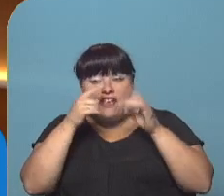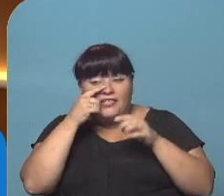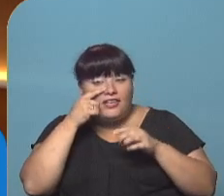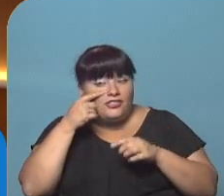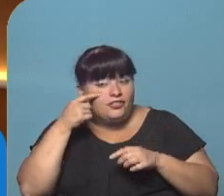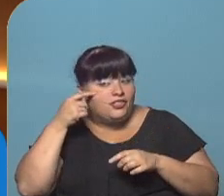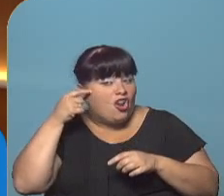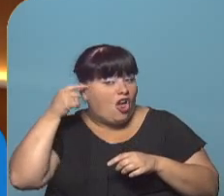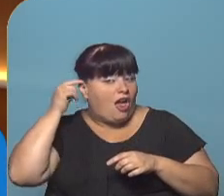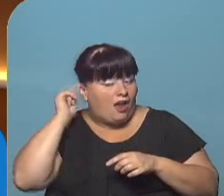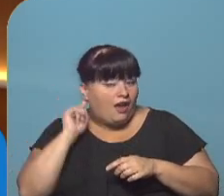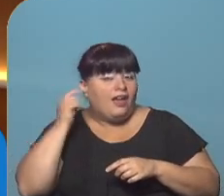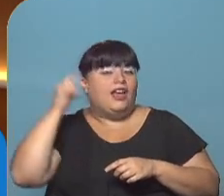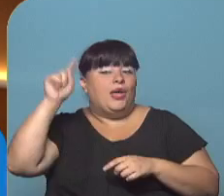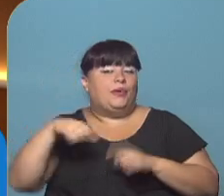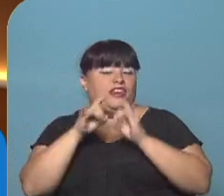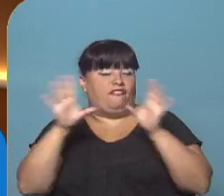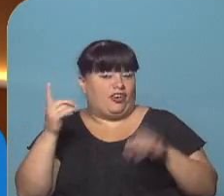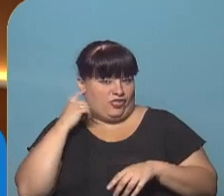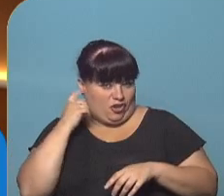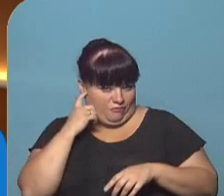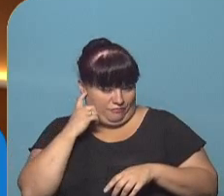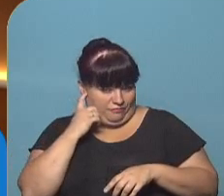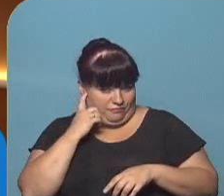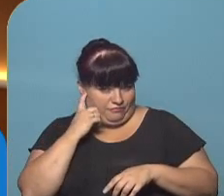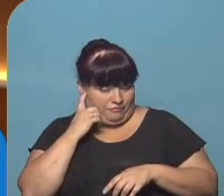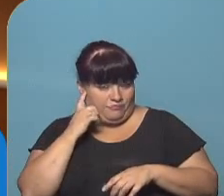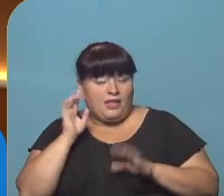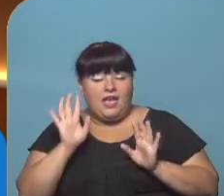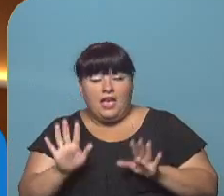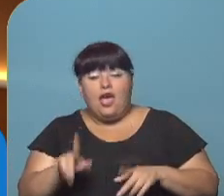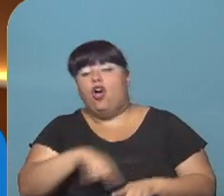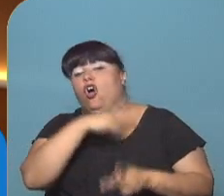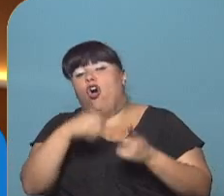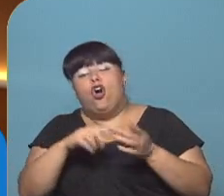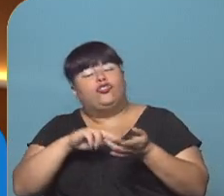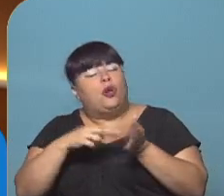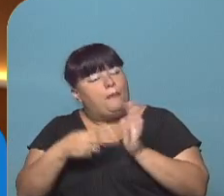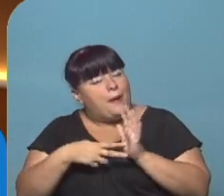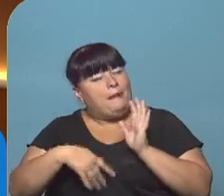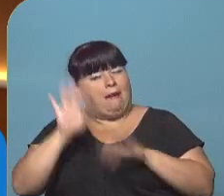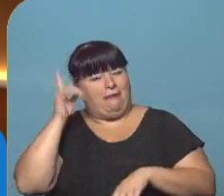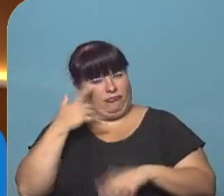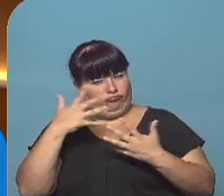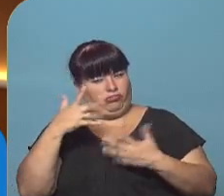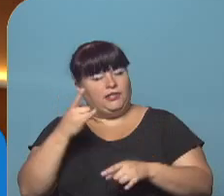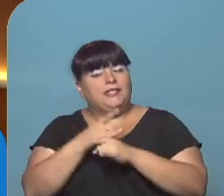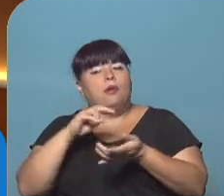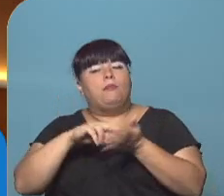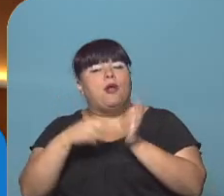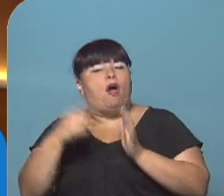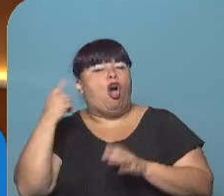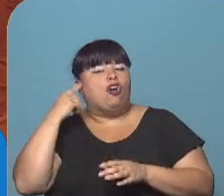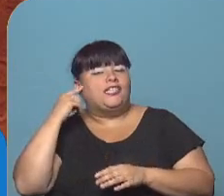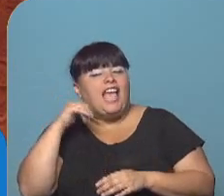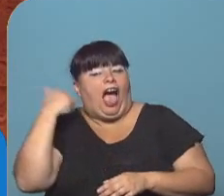la trompa de Eustaquio y forman infección en el oído medio. Y el otro problema más frecuente es el problema de la